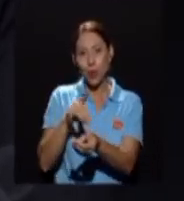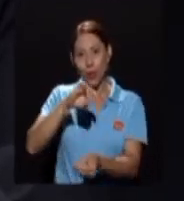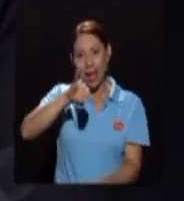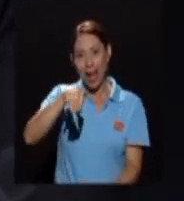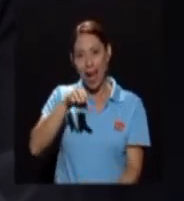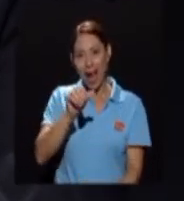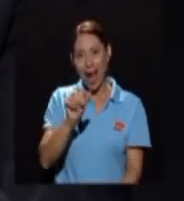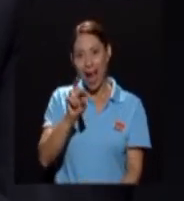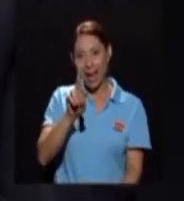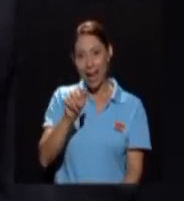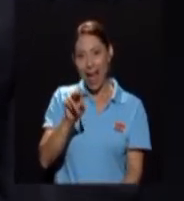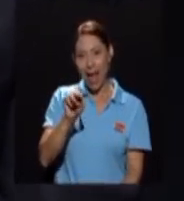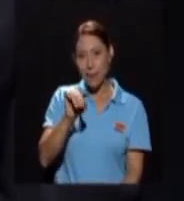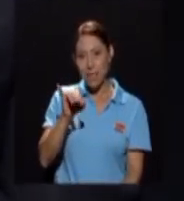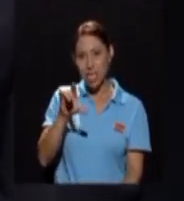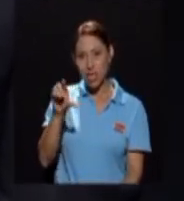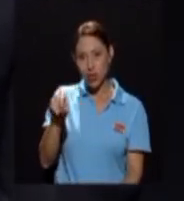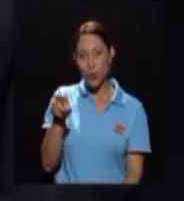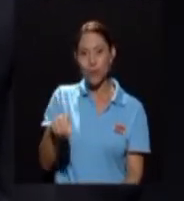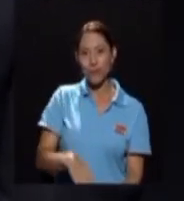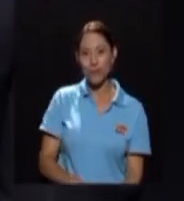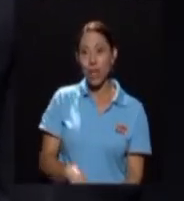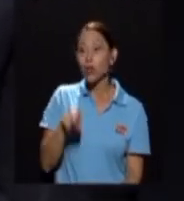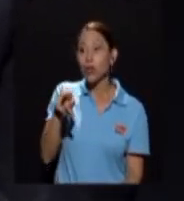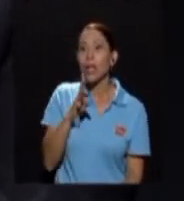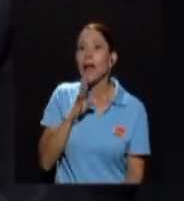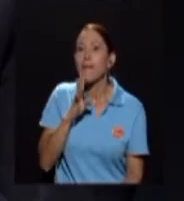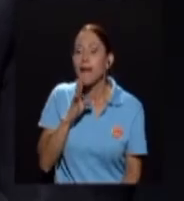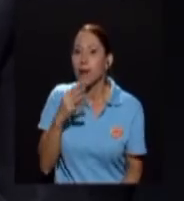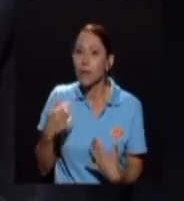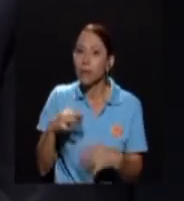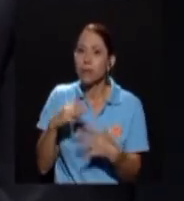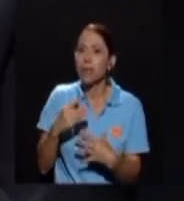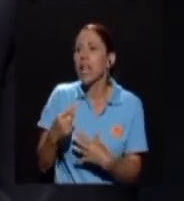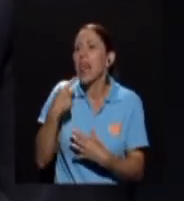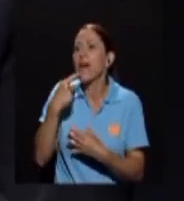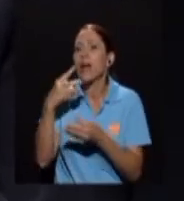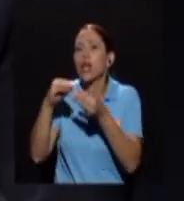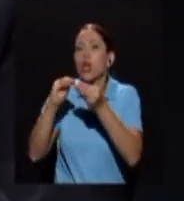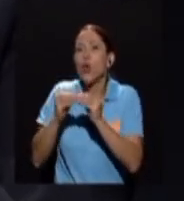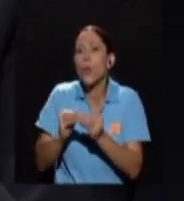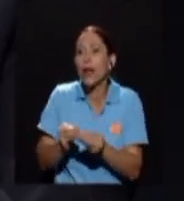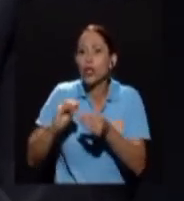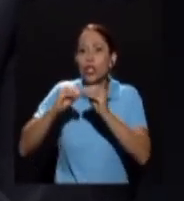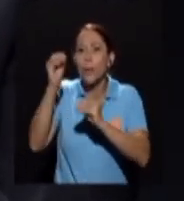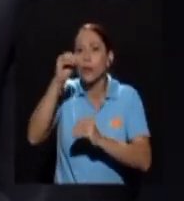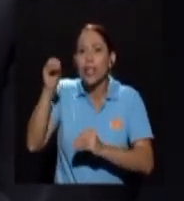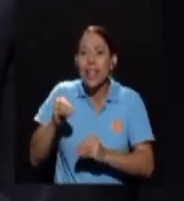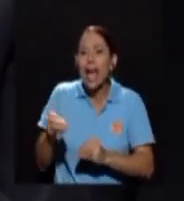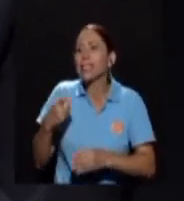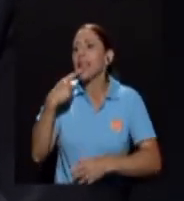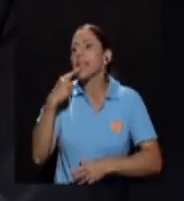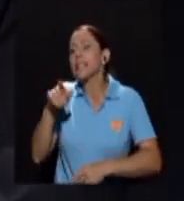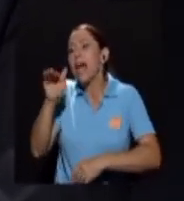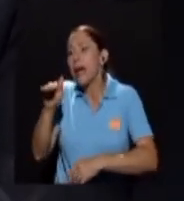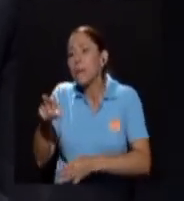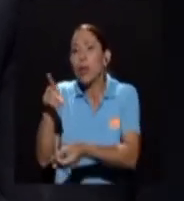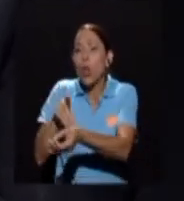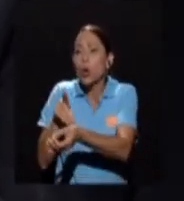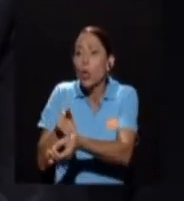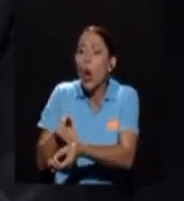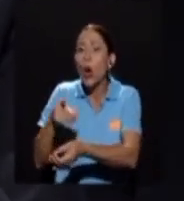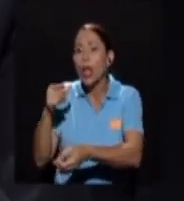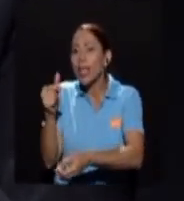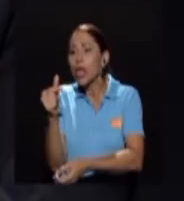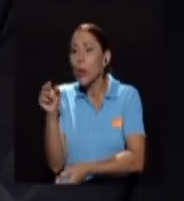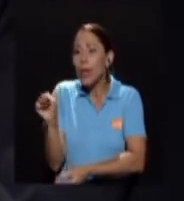él le daba números, ¿verdad? Yo recuerdo que le daba muchísimos números y porcentajes y le decía, pero doctor Miranda, mire, es que hay que abrir